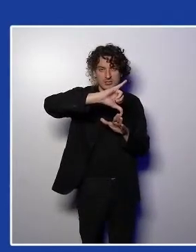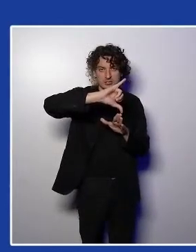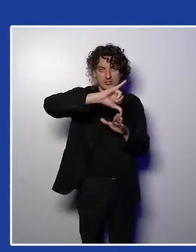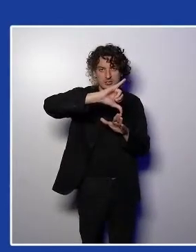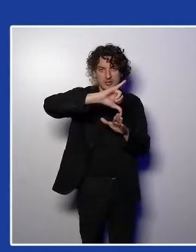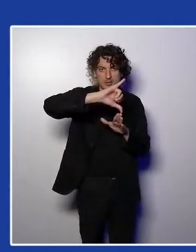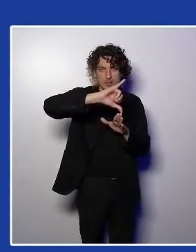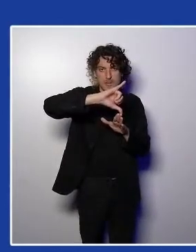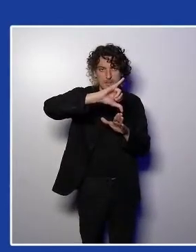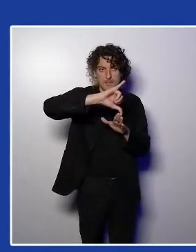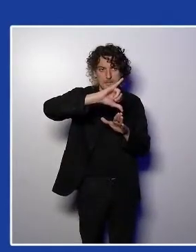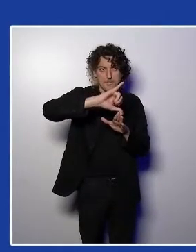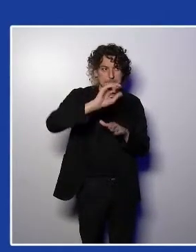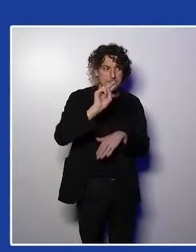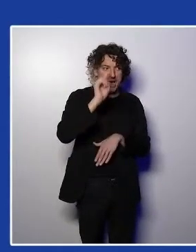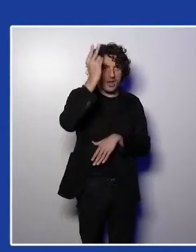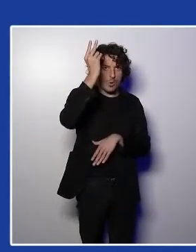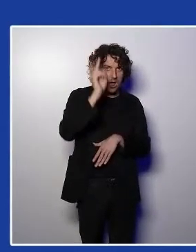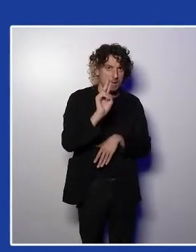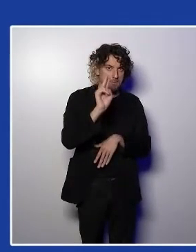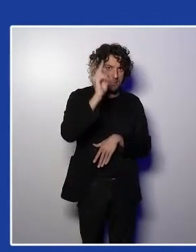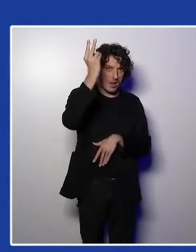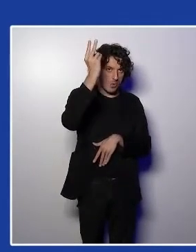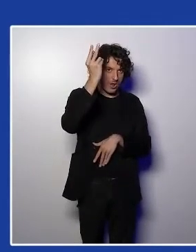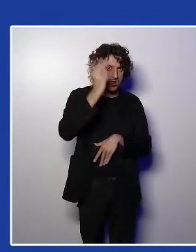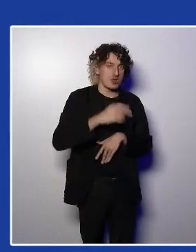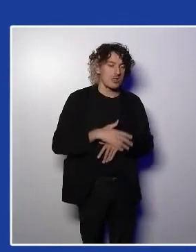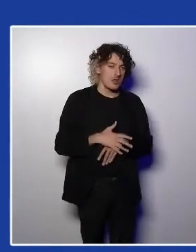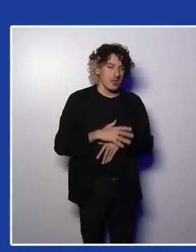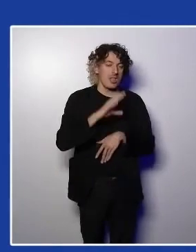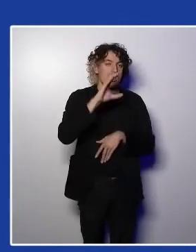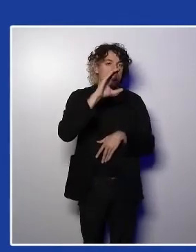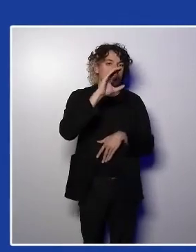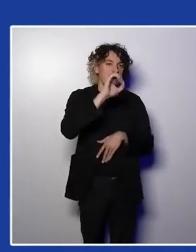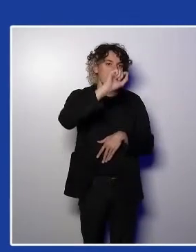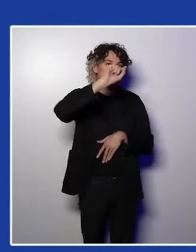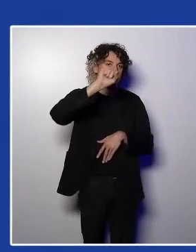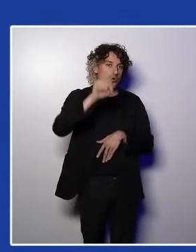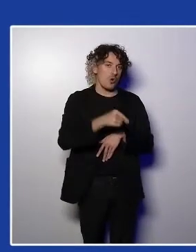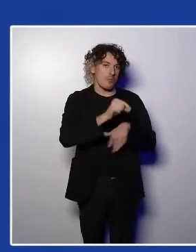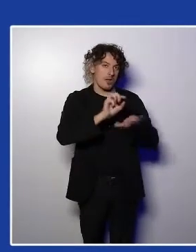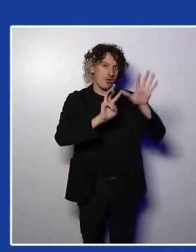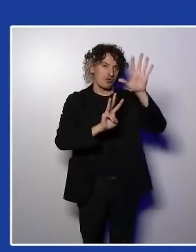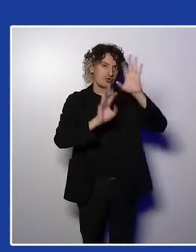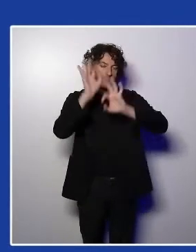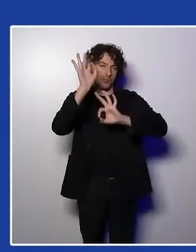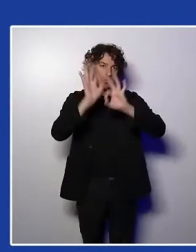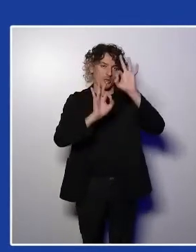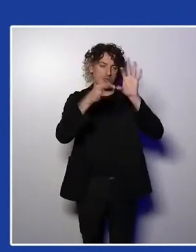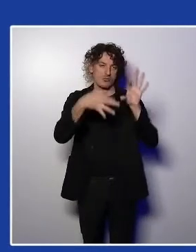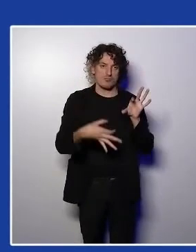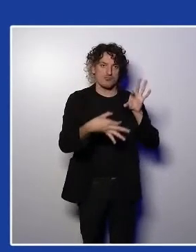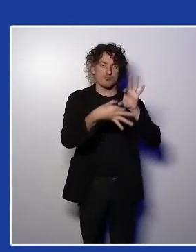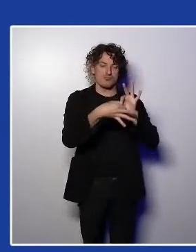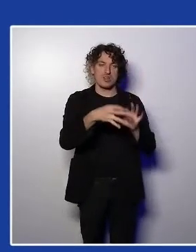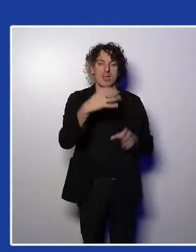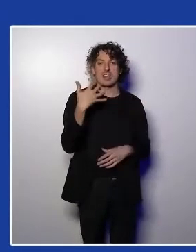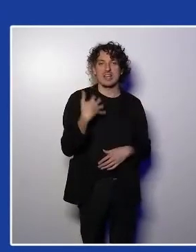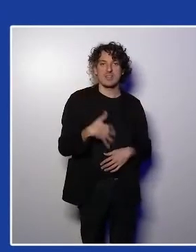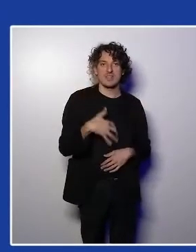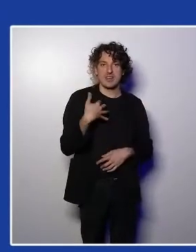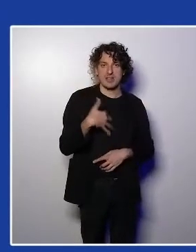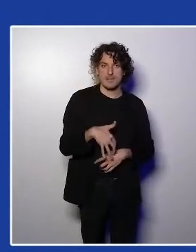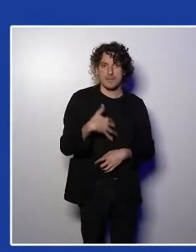con el Paraguay. Por lo tanto, el 8% de nuestra provincia está unida a la República Argentina, lo que hace